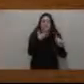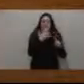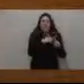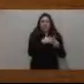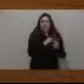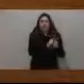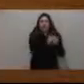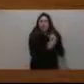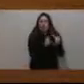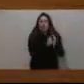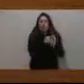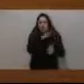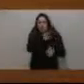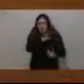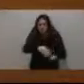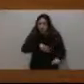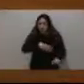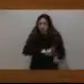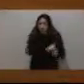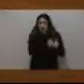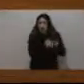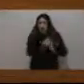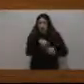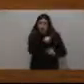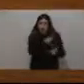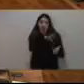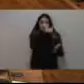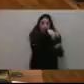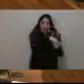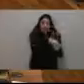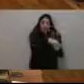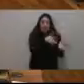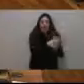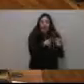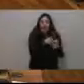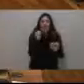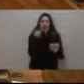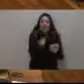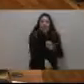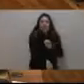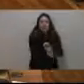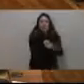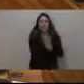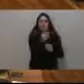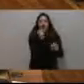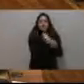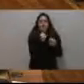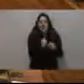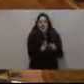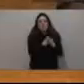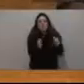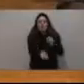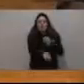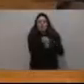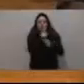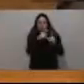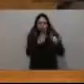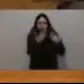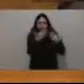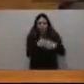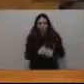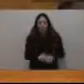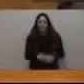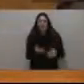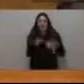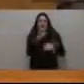parece que puedan cambiar y sea una fuente de riqueza y de generación de empleo para Asturias. Muchas gracias. Gracias, señor